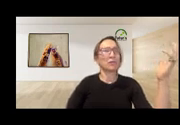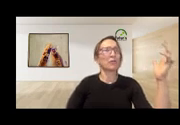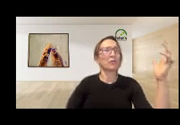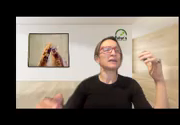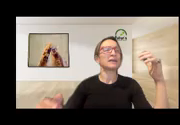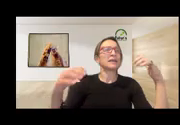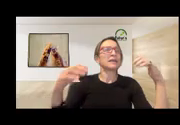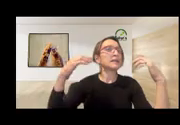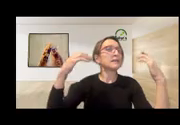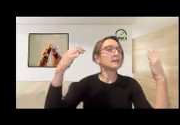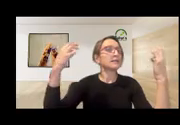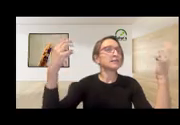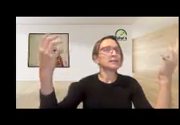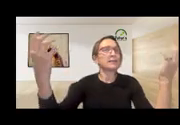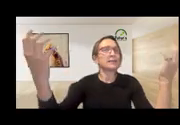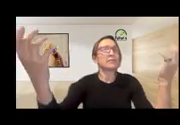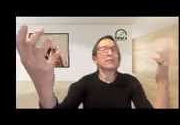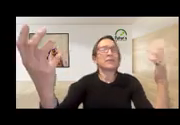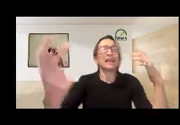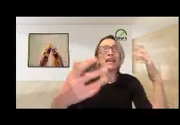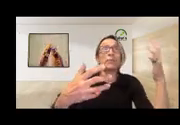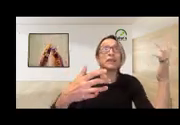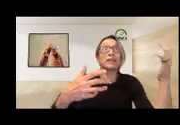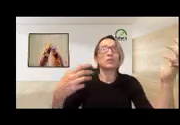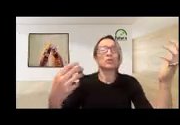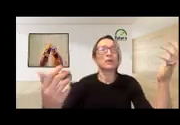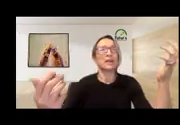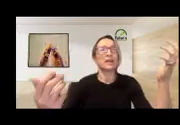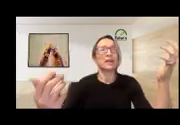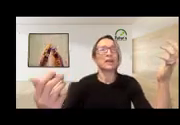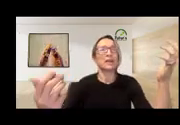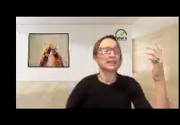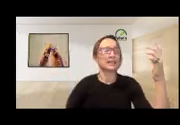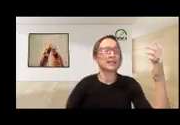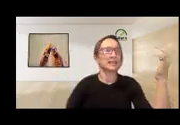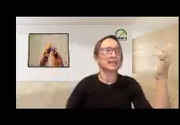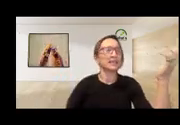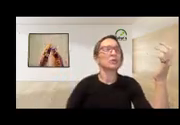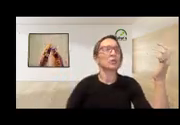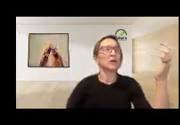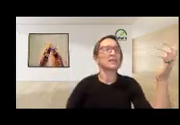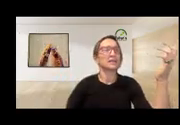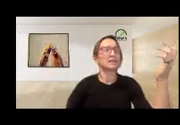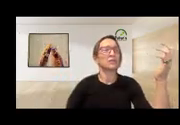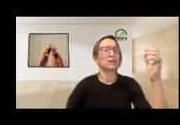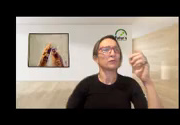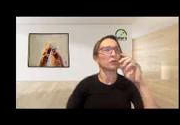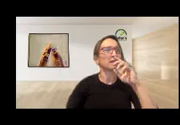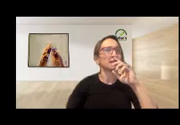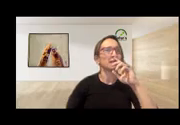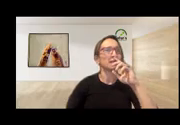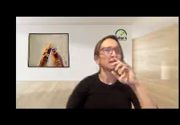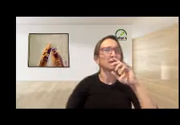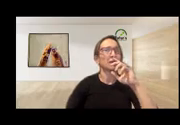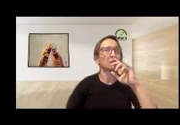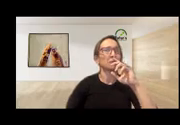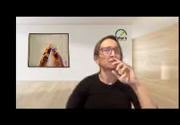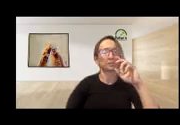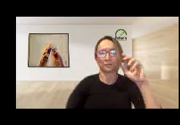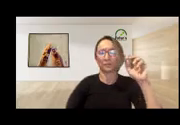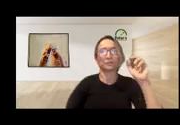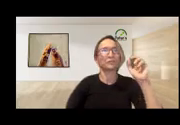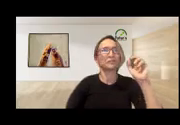de la mejor forma, ¿verdad? Ir aprendiendo sobre la marcha y entendiendo cuáles eran las mejores formas de hacer